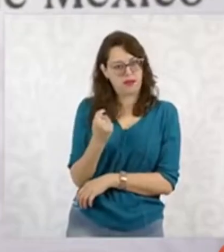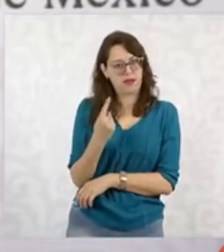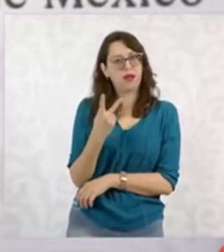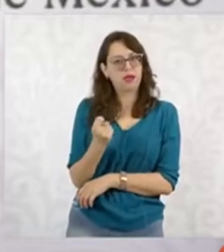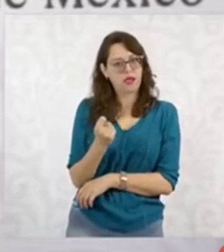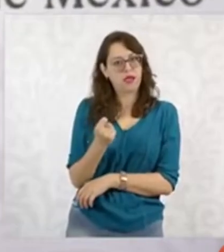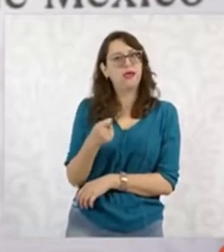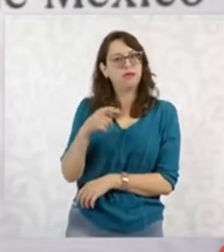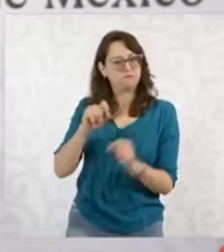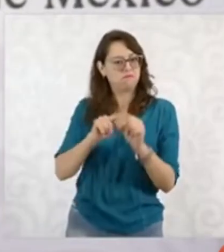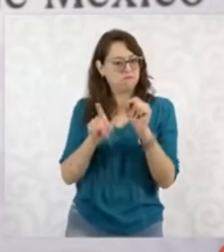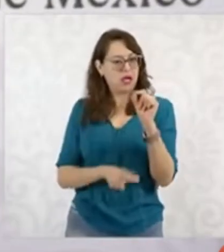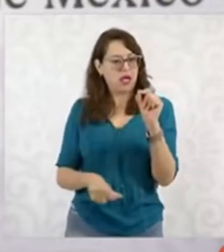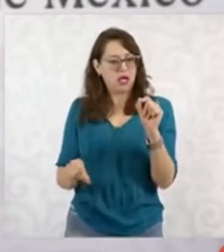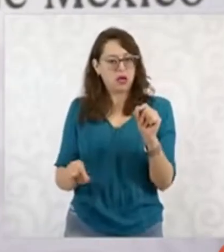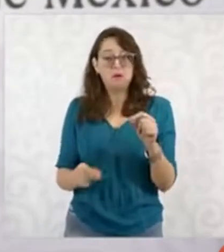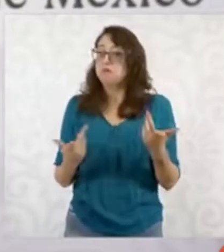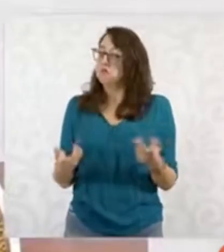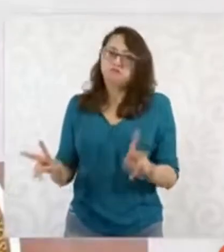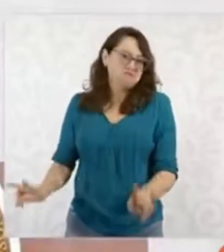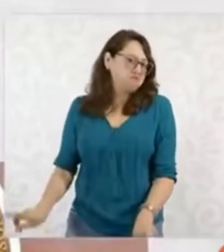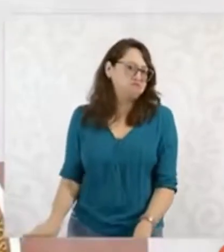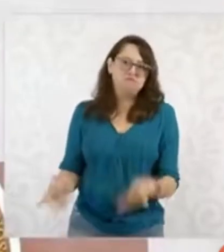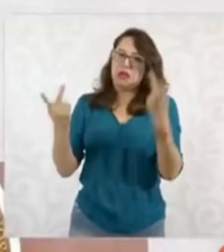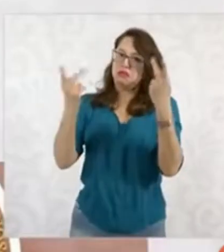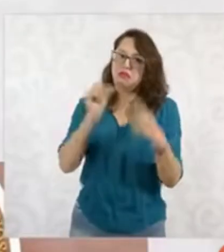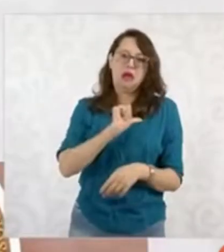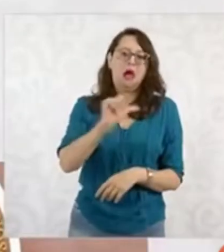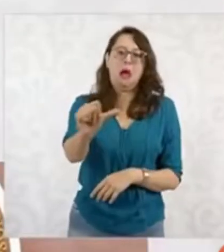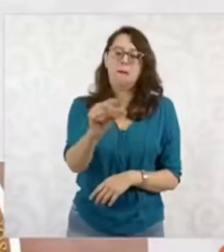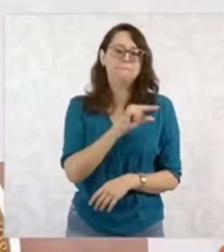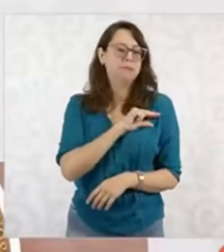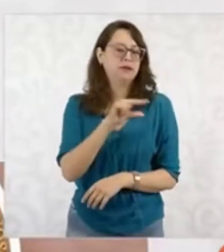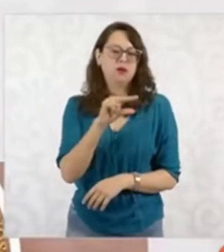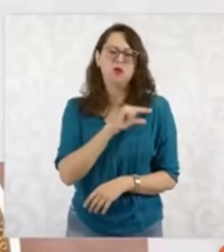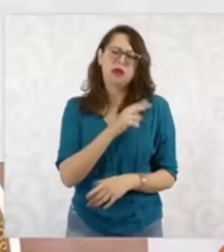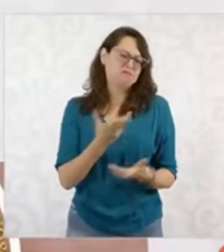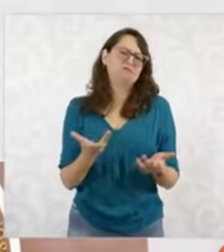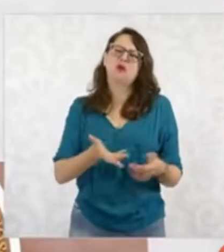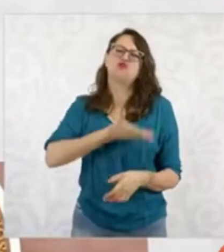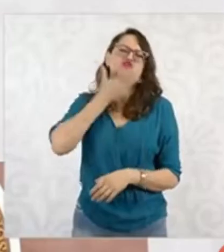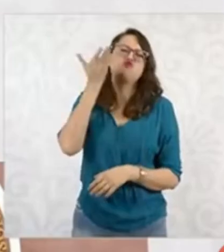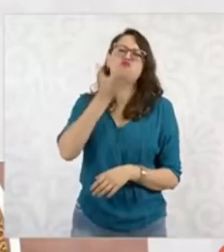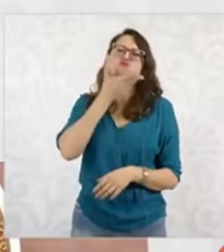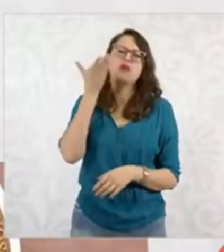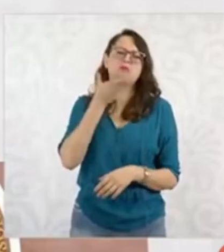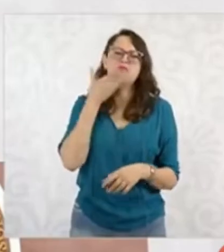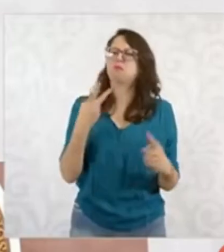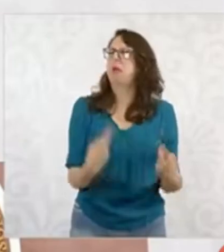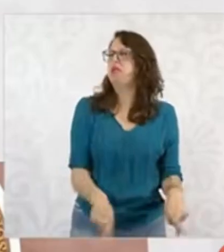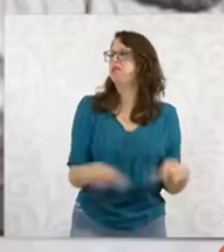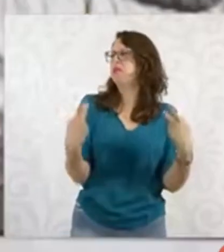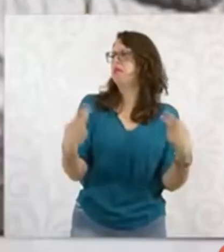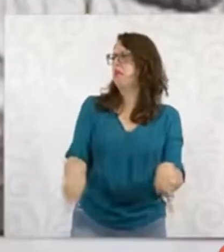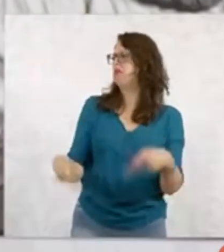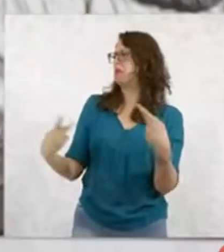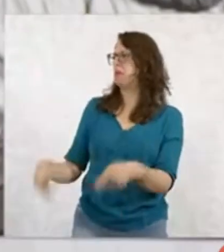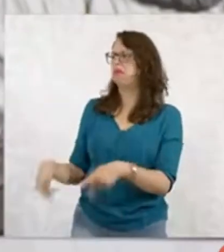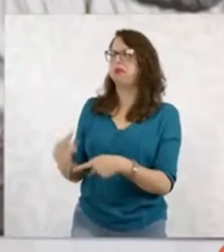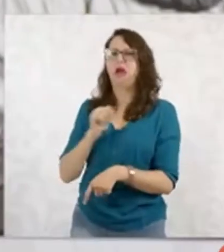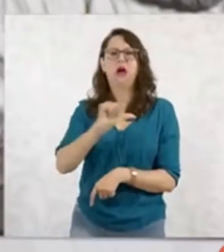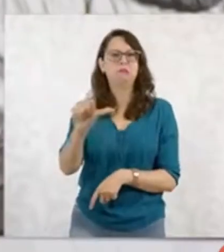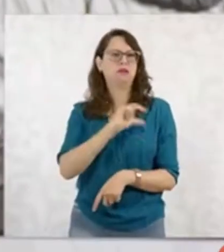Y como en aquella época se vendieron muchas empresas y servicios del Estado que le pertenecían al pueblo de